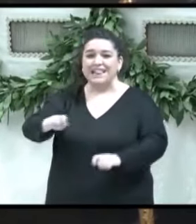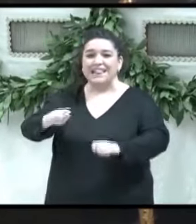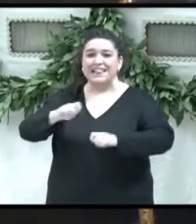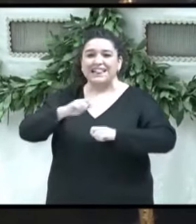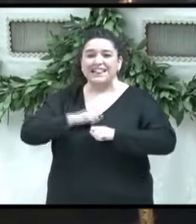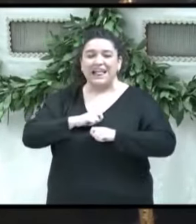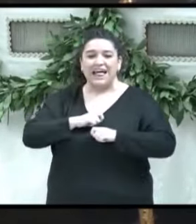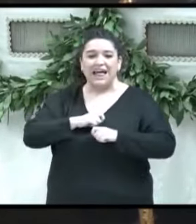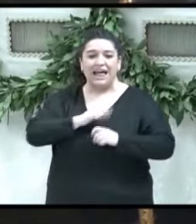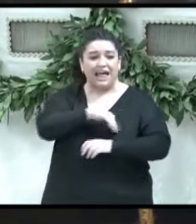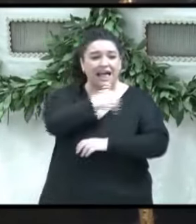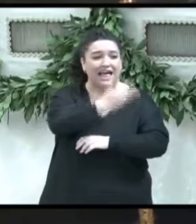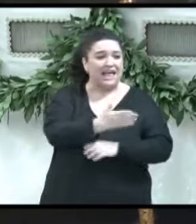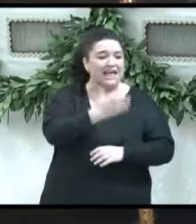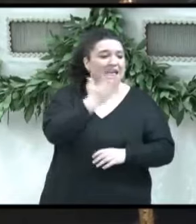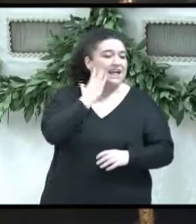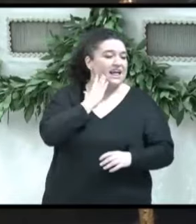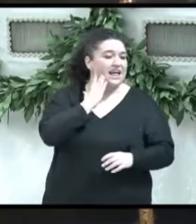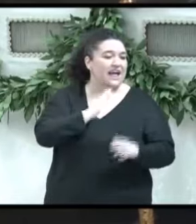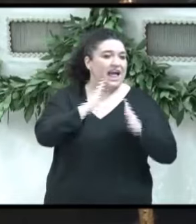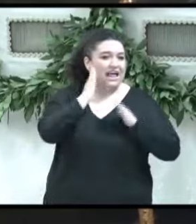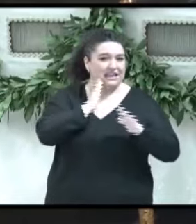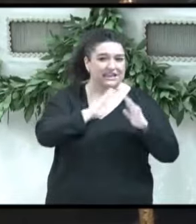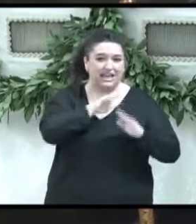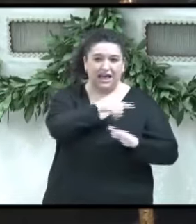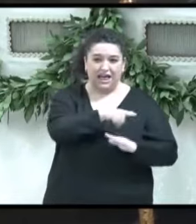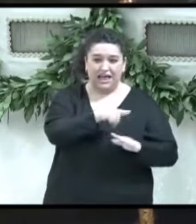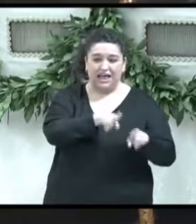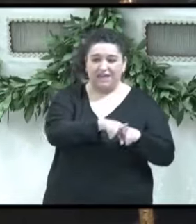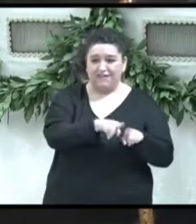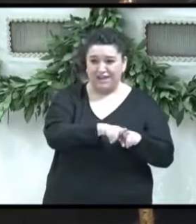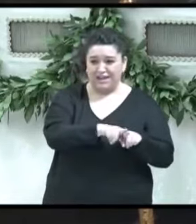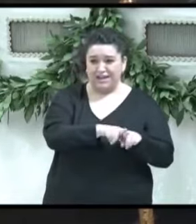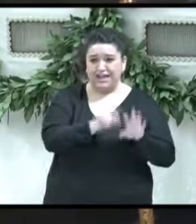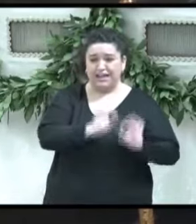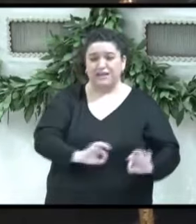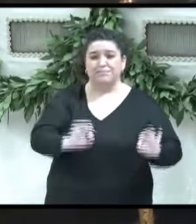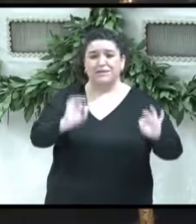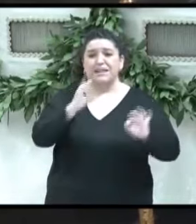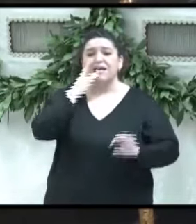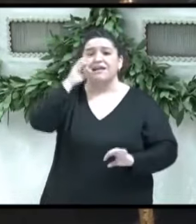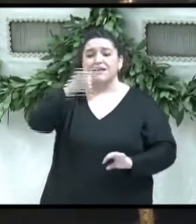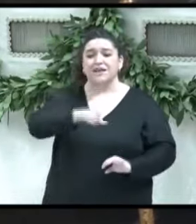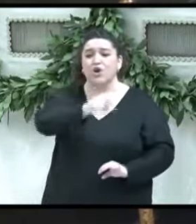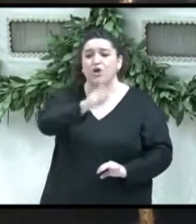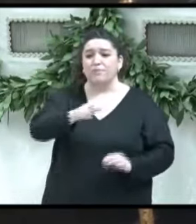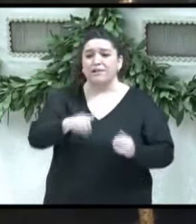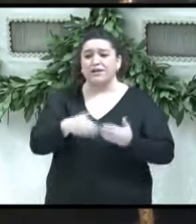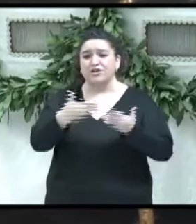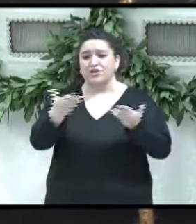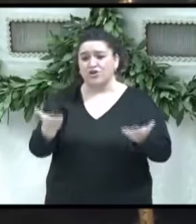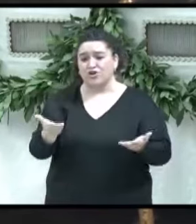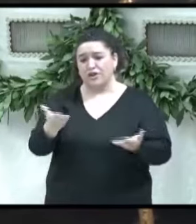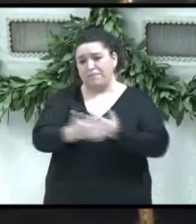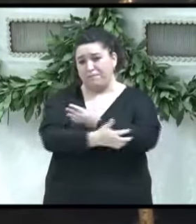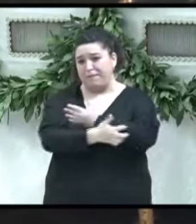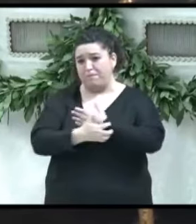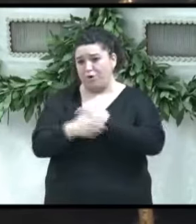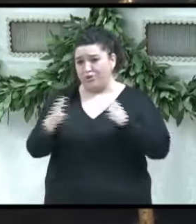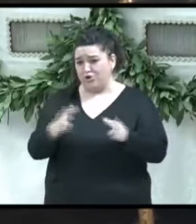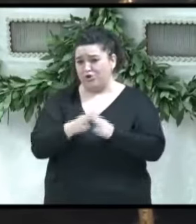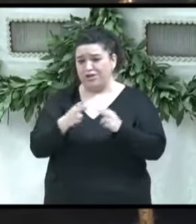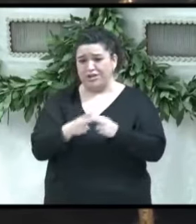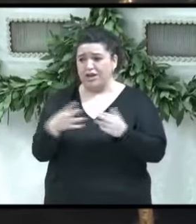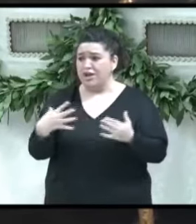Caridad fraterna Especialmente con los más pobres de nuestra sociedad todos